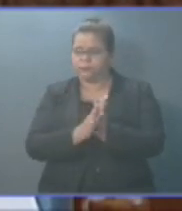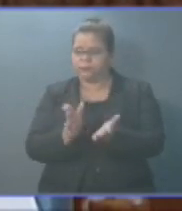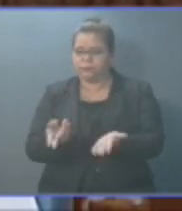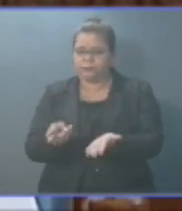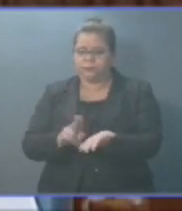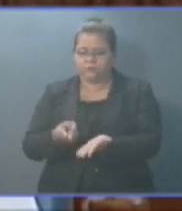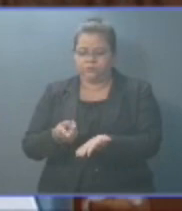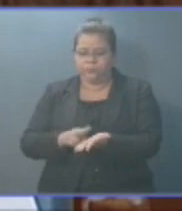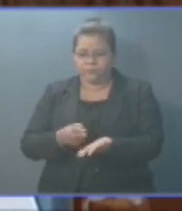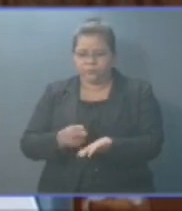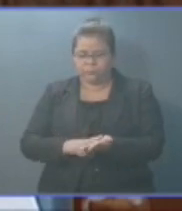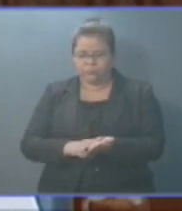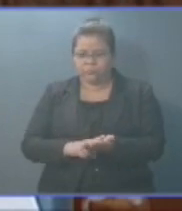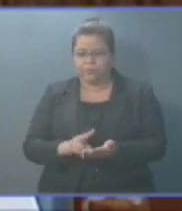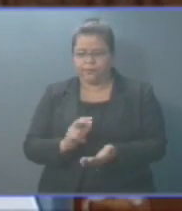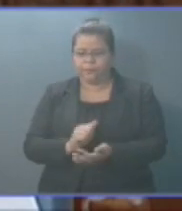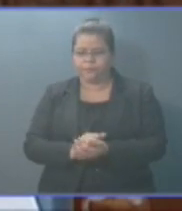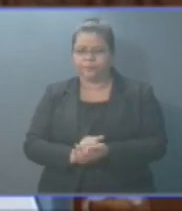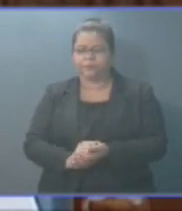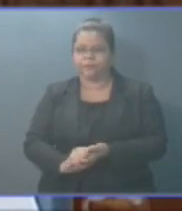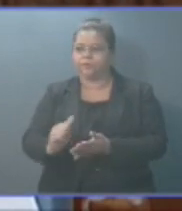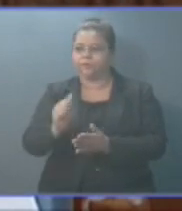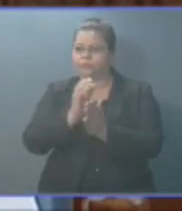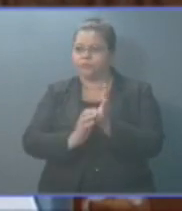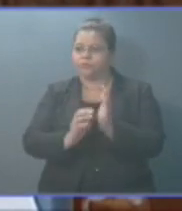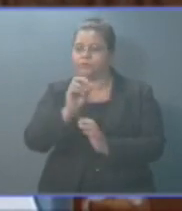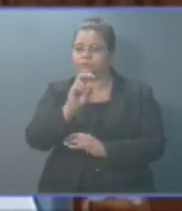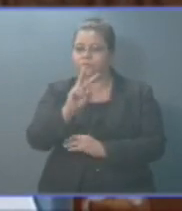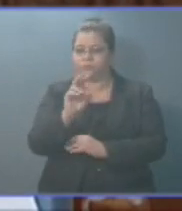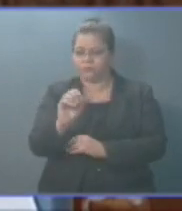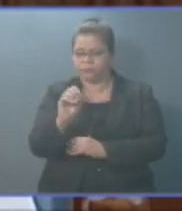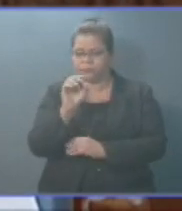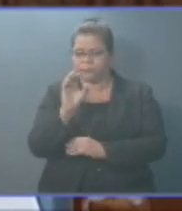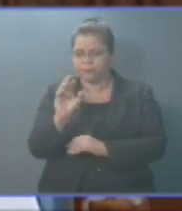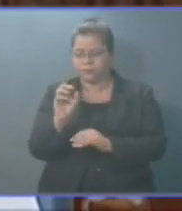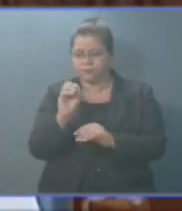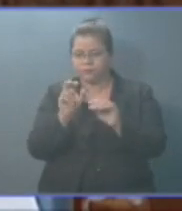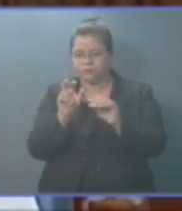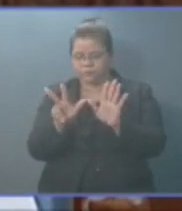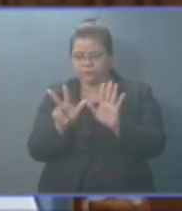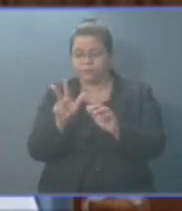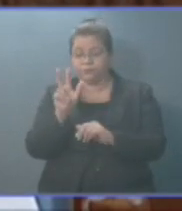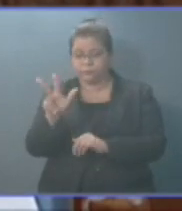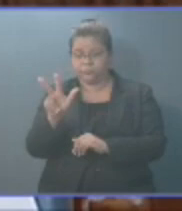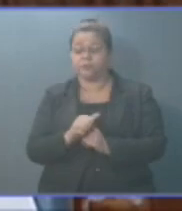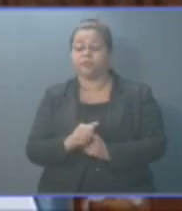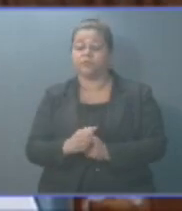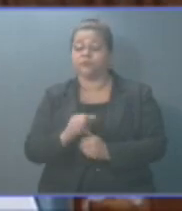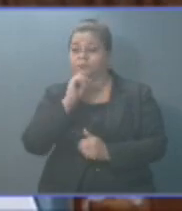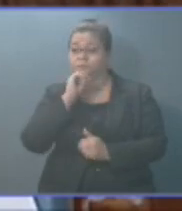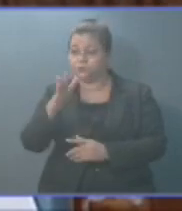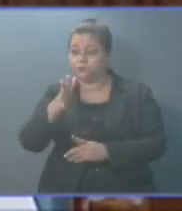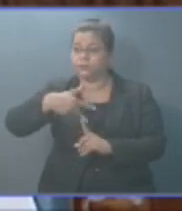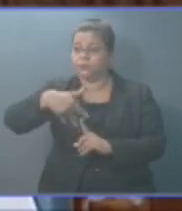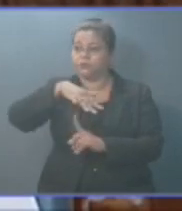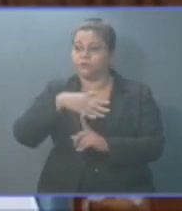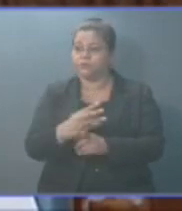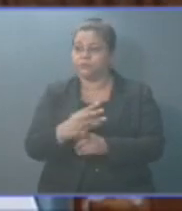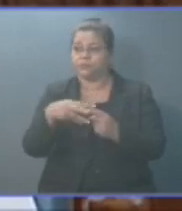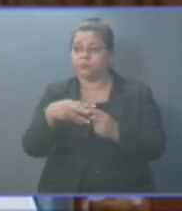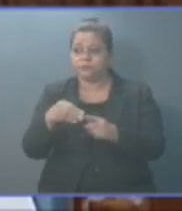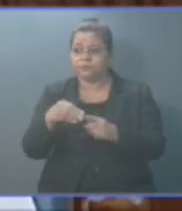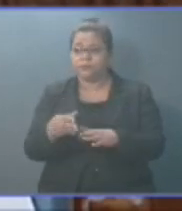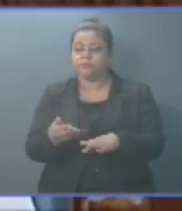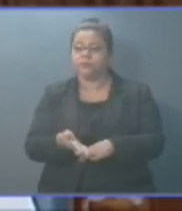de la siguiente manera. Cláusula 2.03. Condiciones especiales previas a